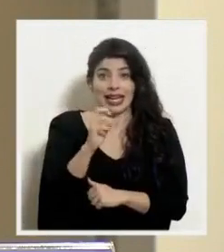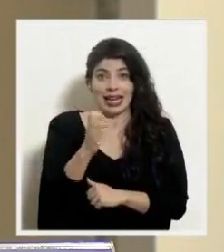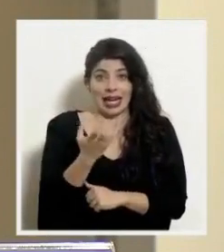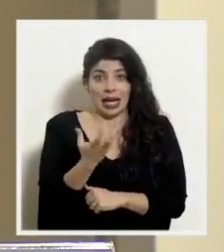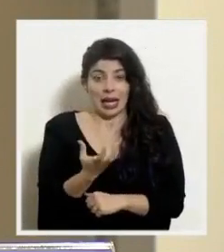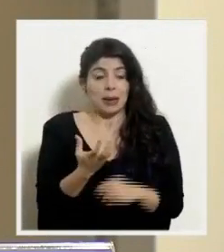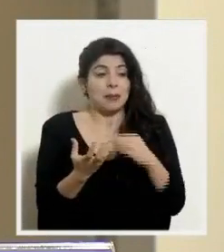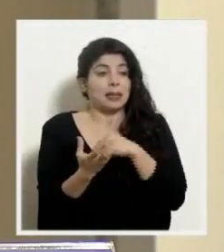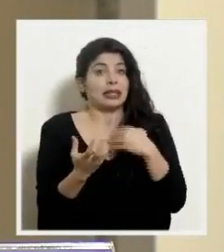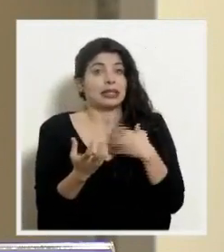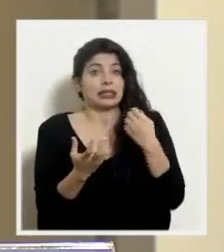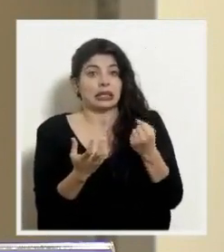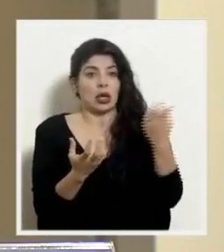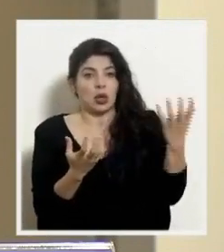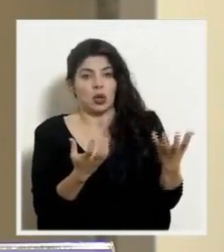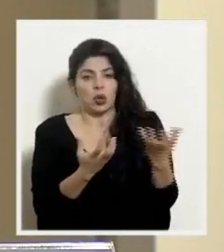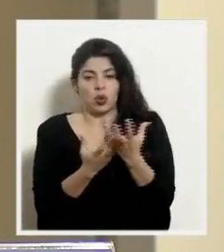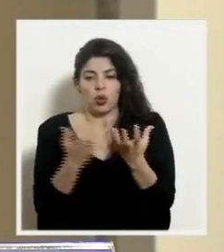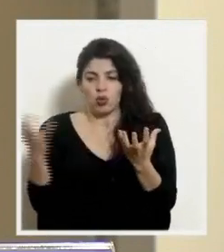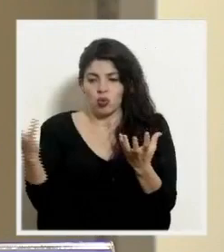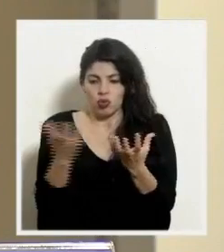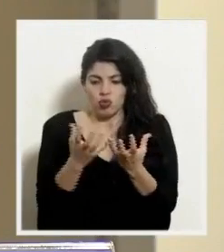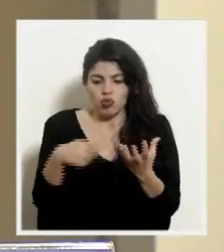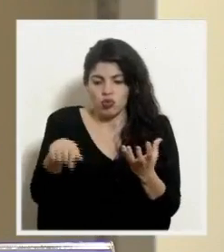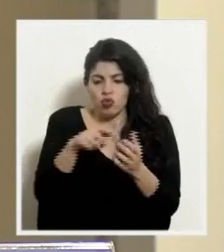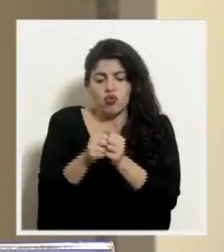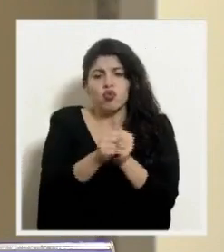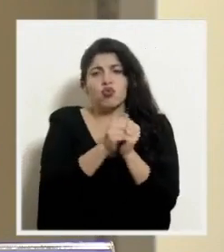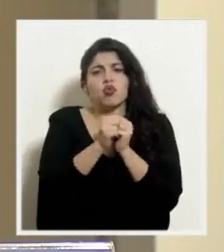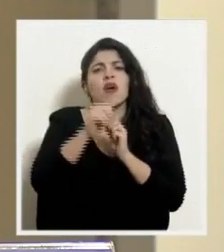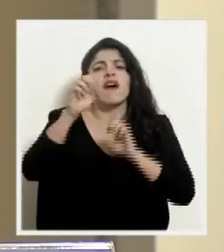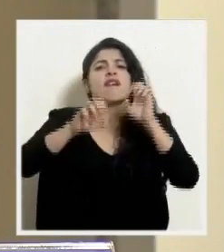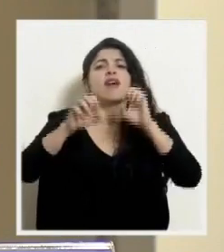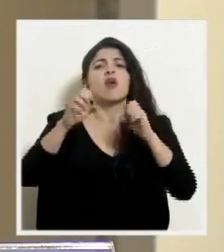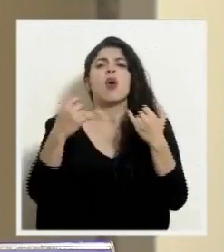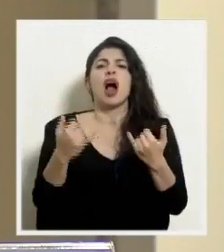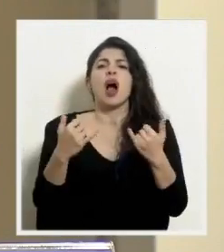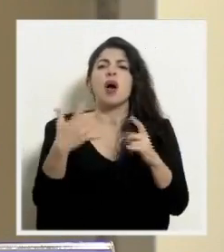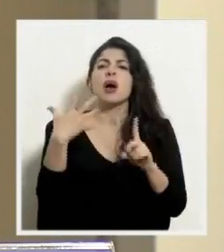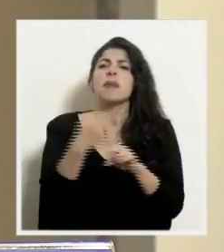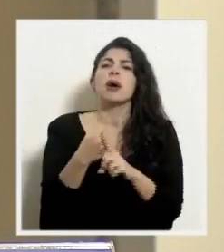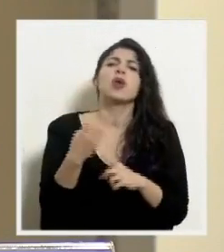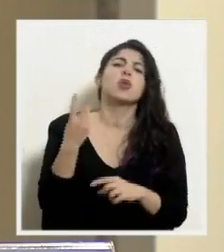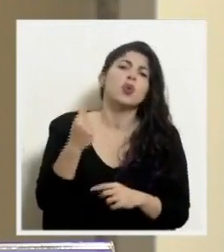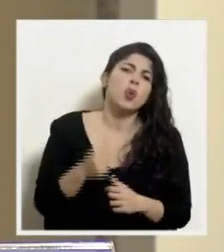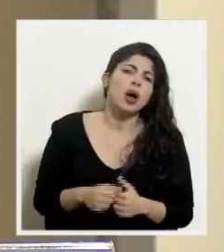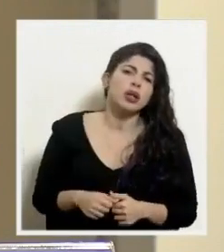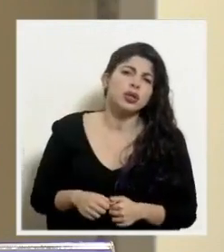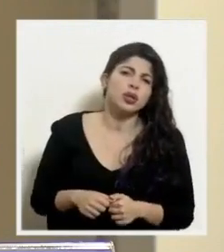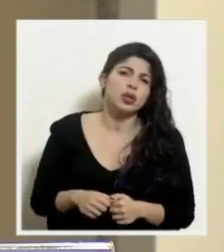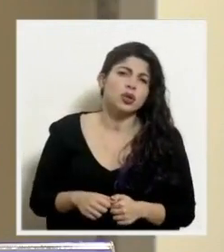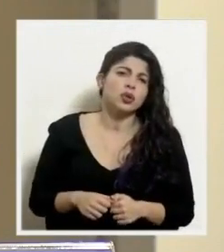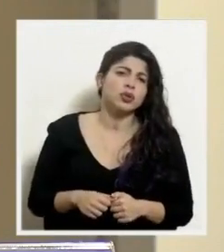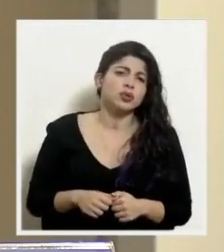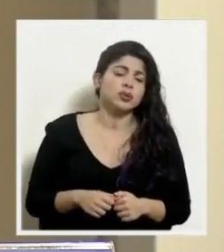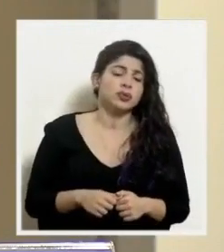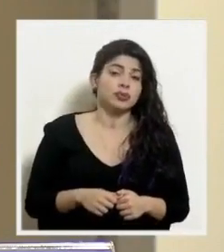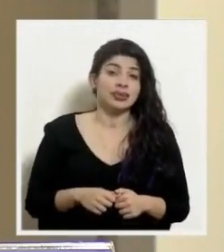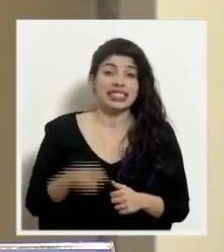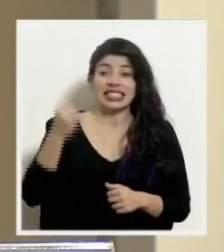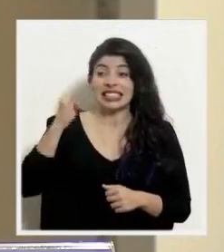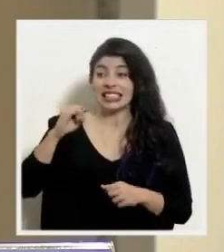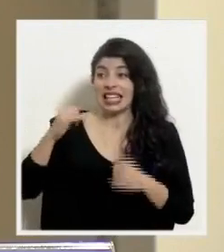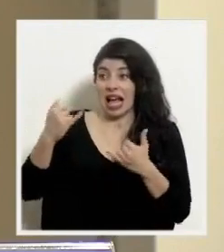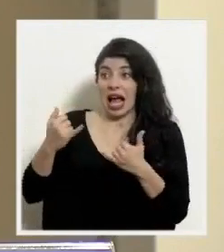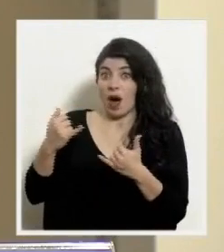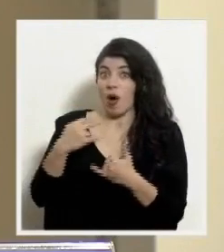Salud van a evaluar, 1, cuál es el impacto que tenemos y el sistema que eventualmente está